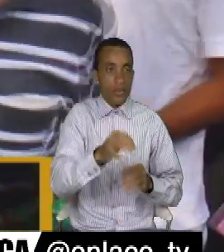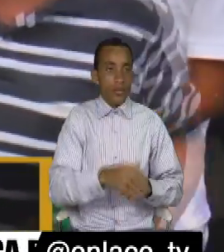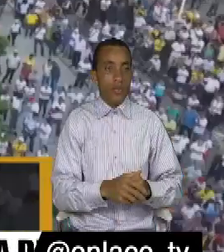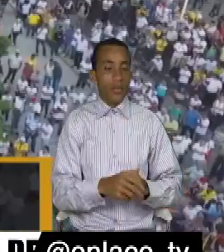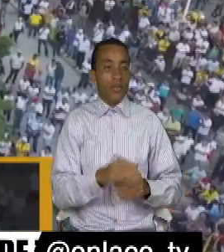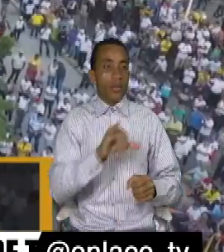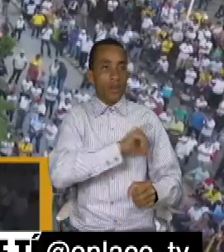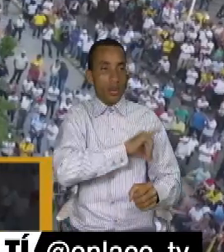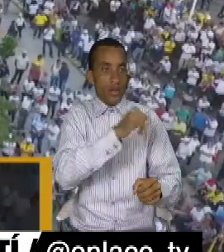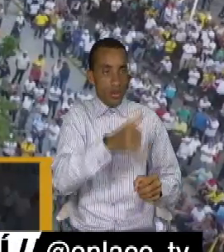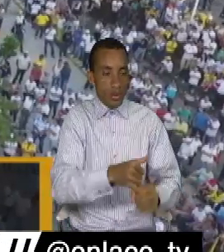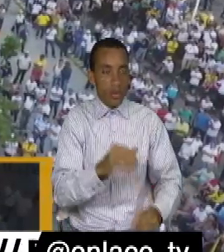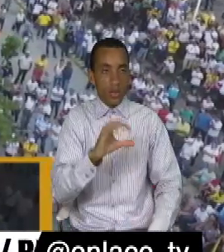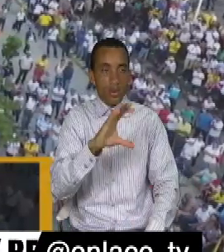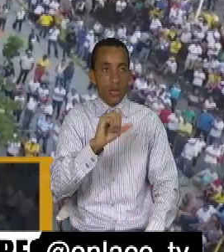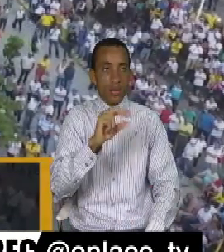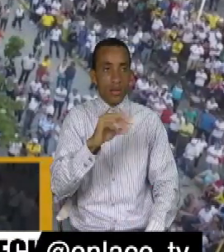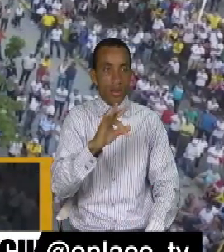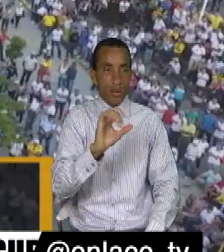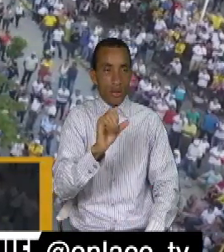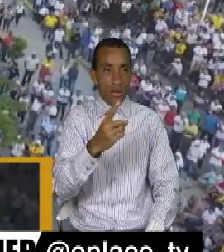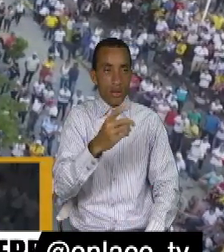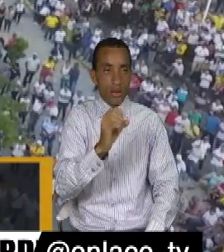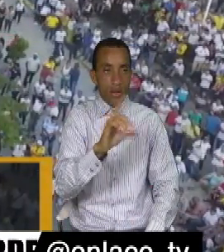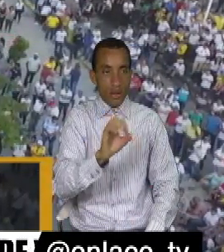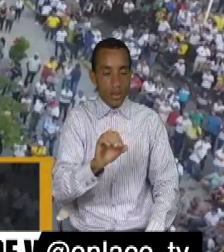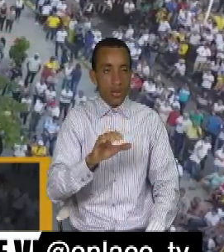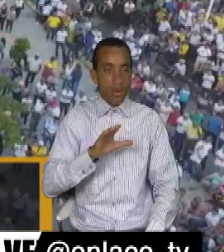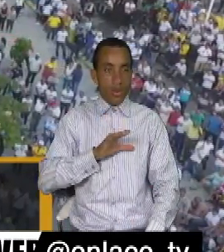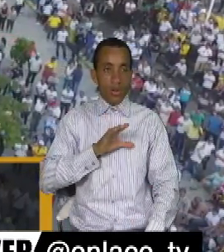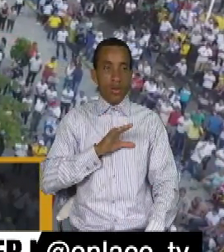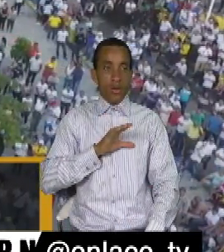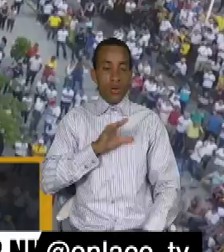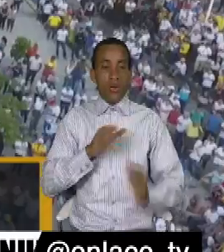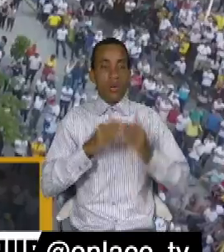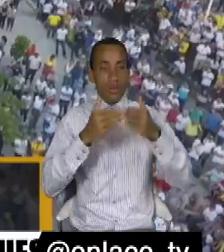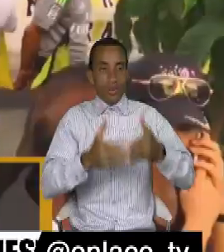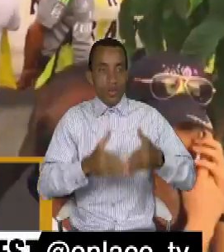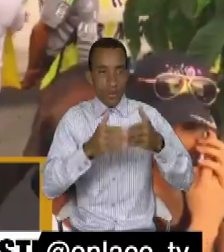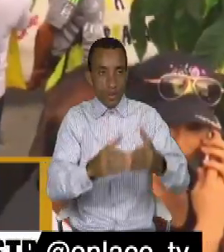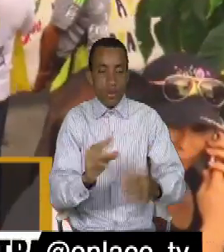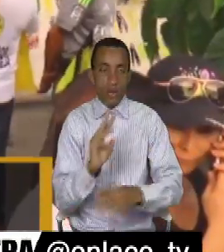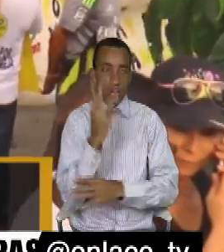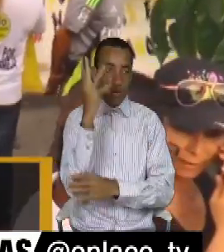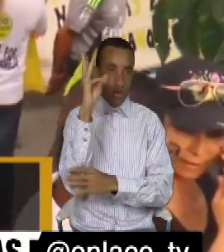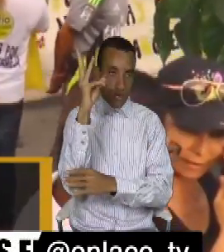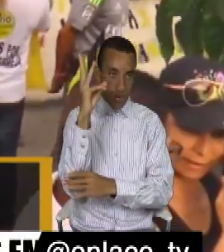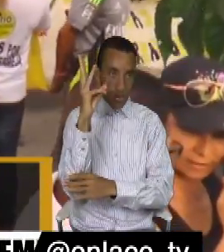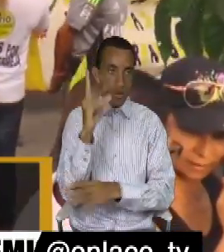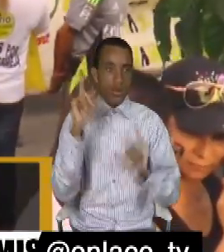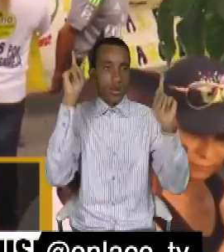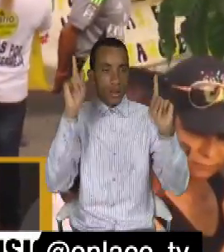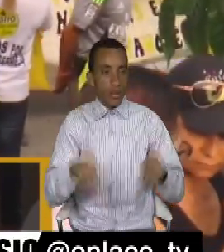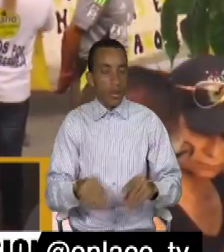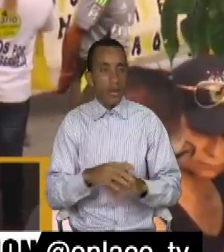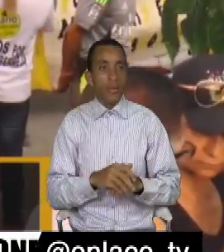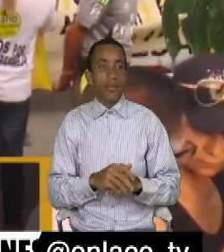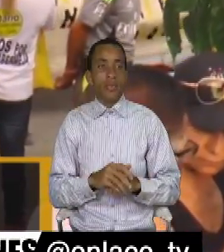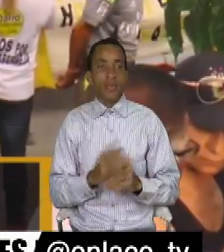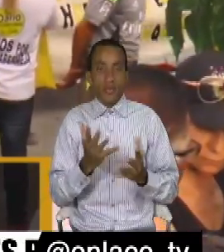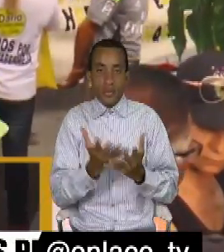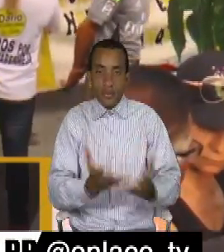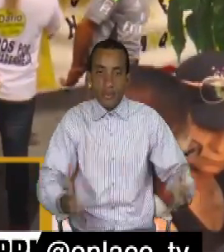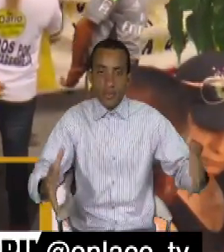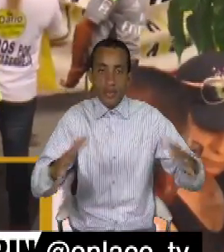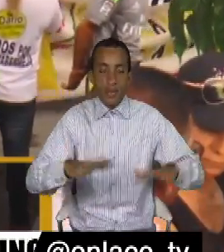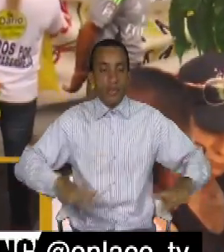Yondó, Cantagallo, Wilches, estamos también haciéndonos presentes en esta marcha, porque es un patrimonio que lo registra la región y